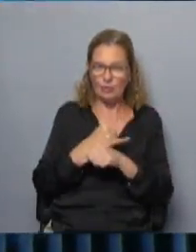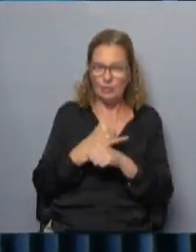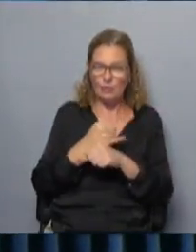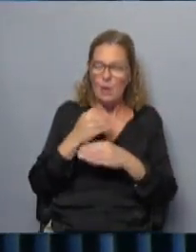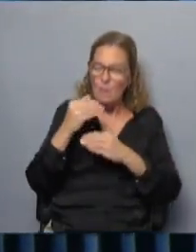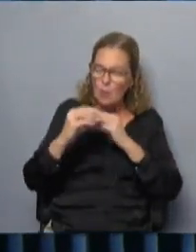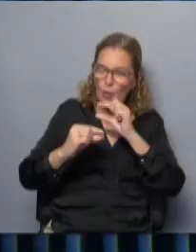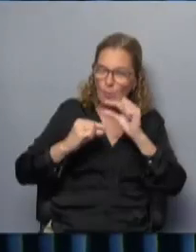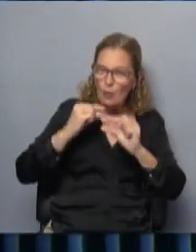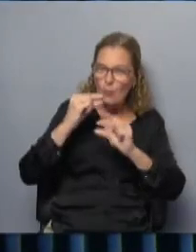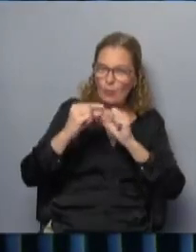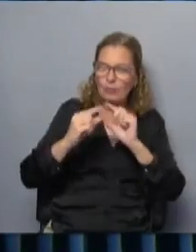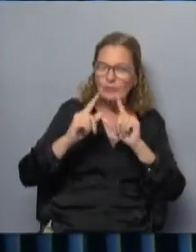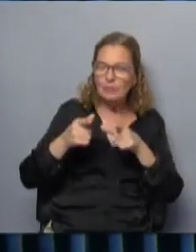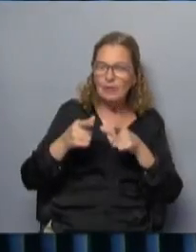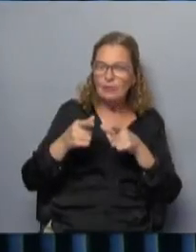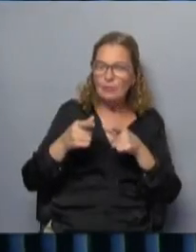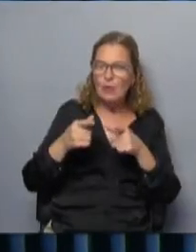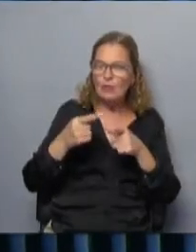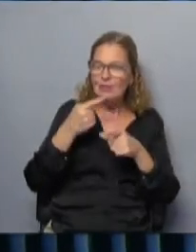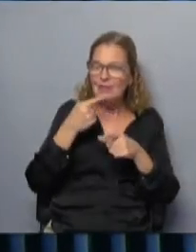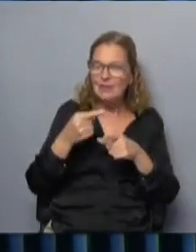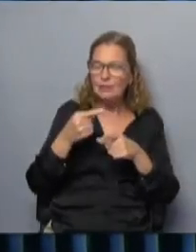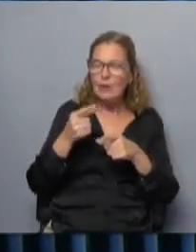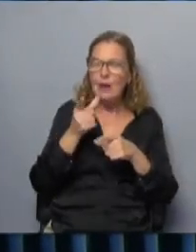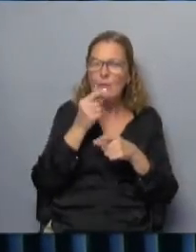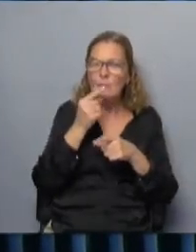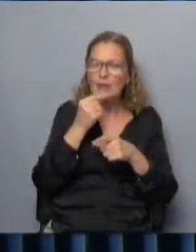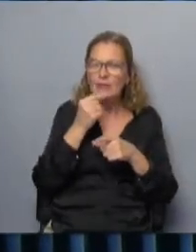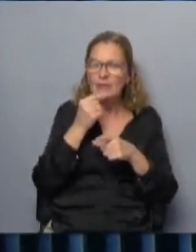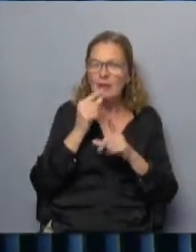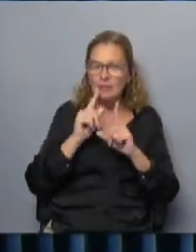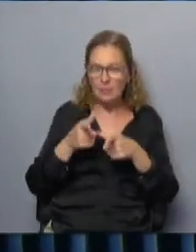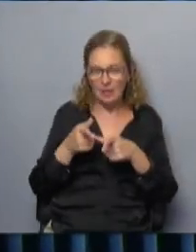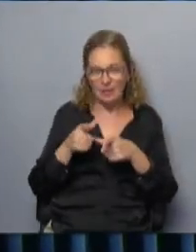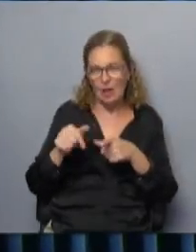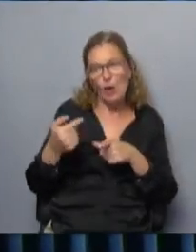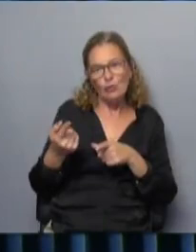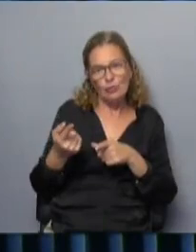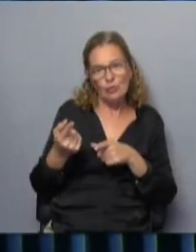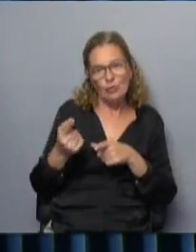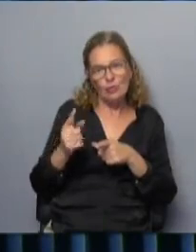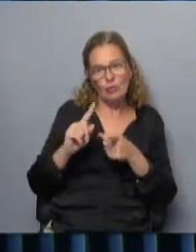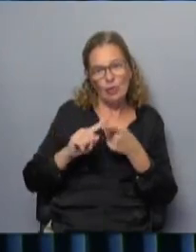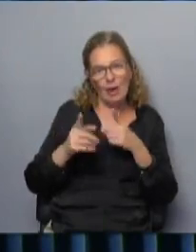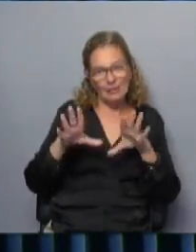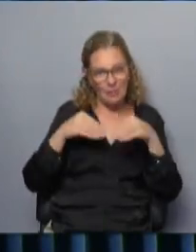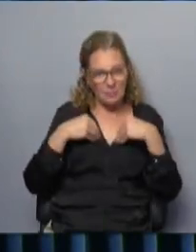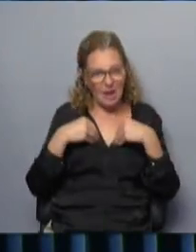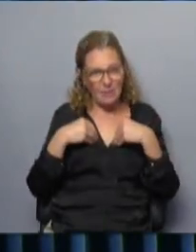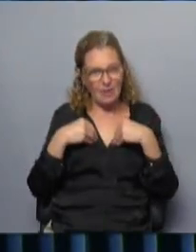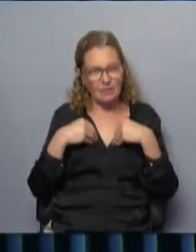en la medida que también fuimos convenciendo a la policía y operadores que no estaban de acuerdo que no no